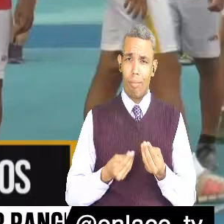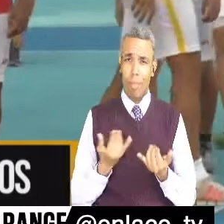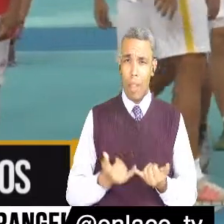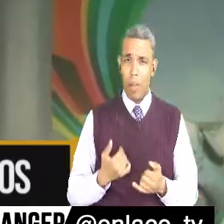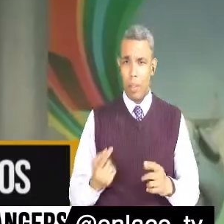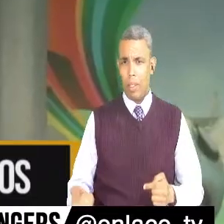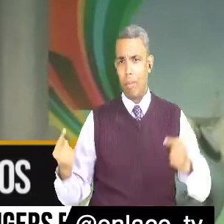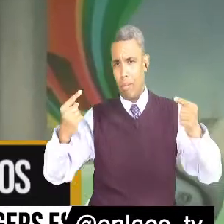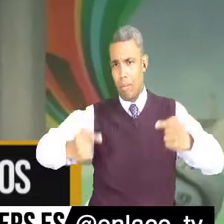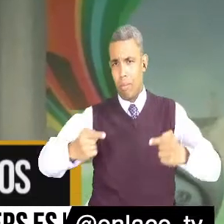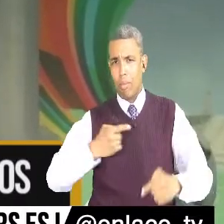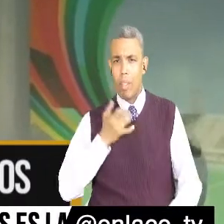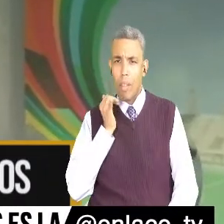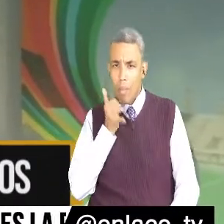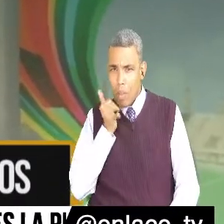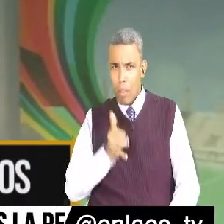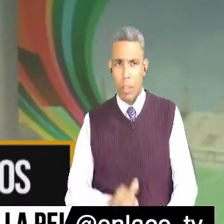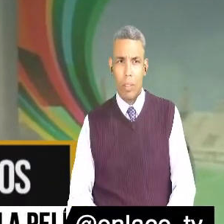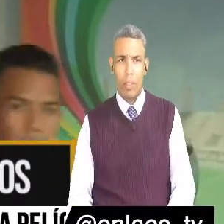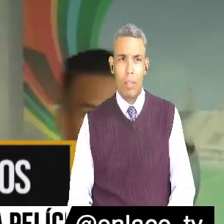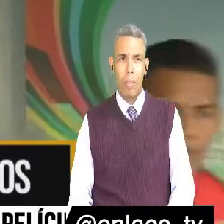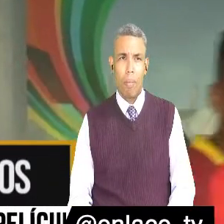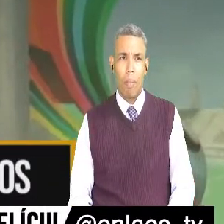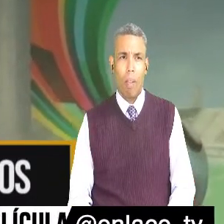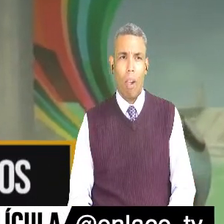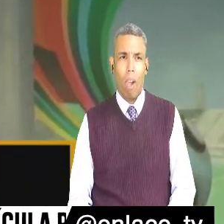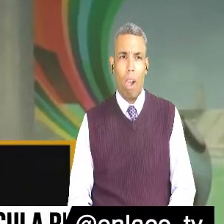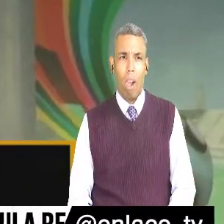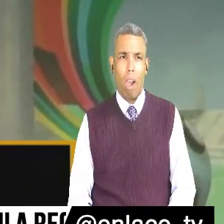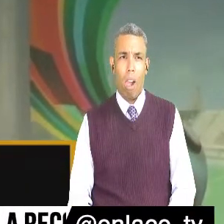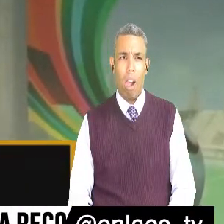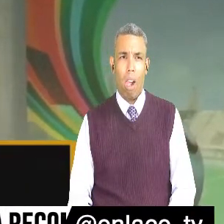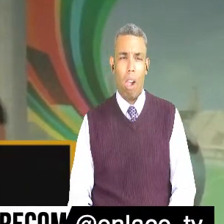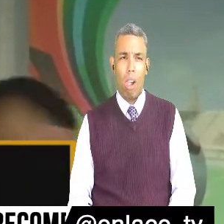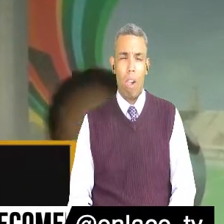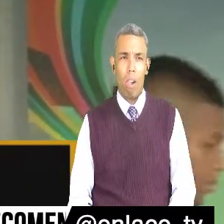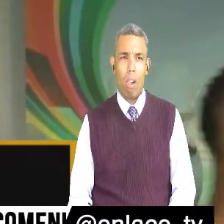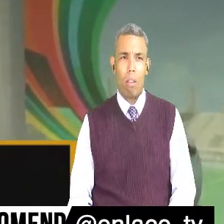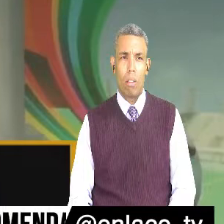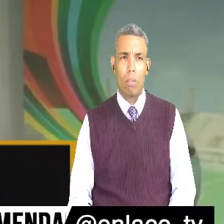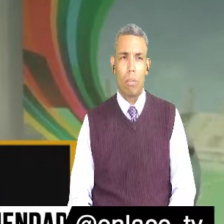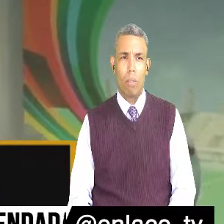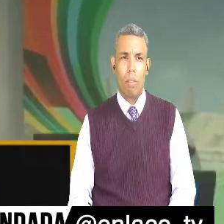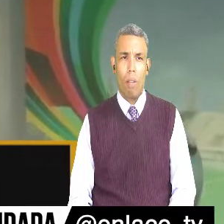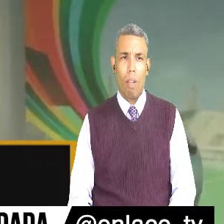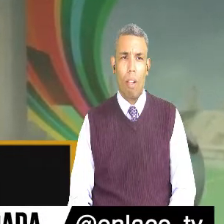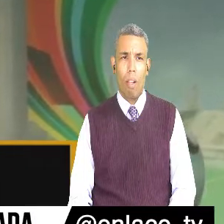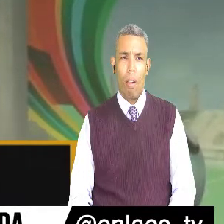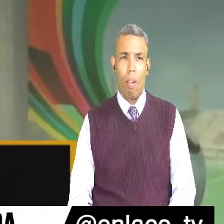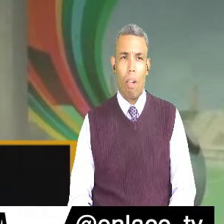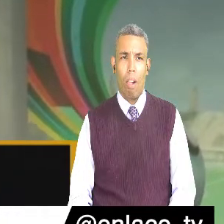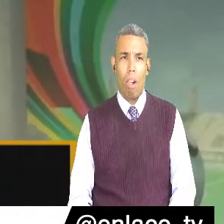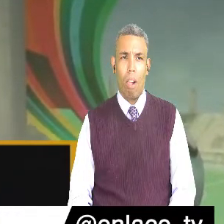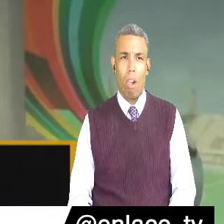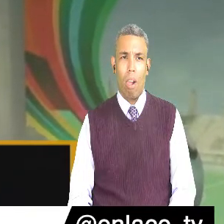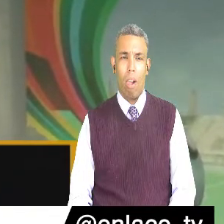fue que conseguimos en ciertos partidos conseguir un buen rendimiento de parte de todo el